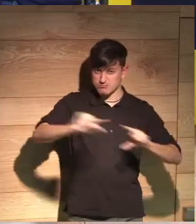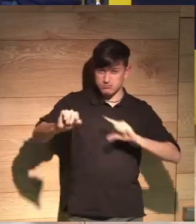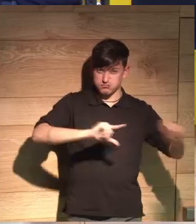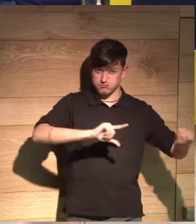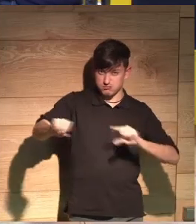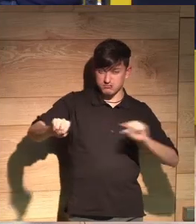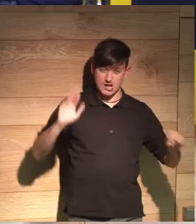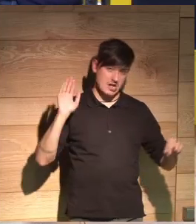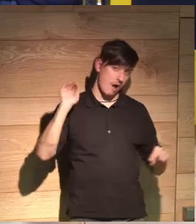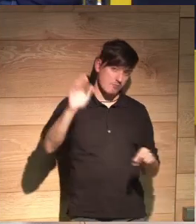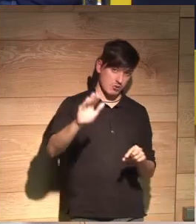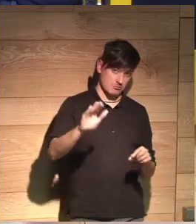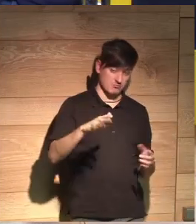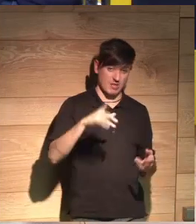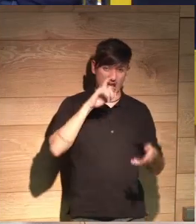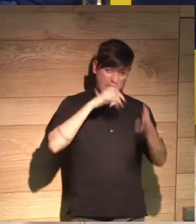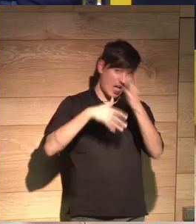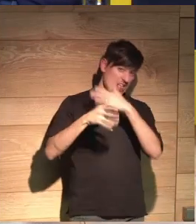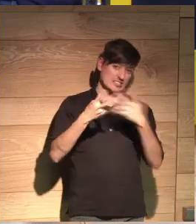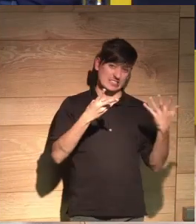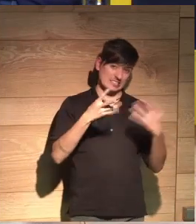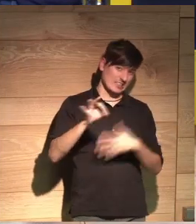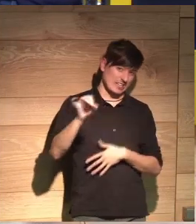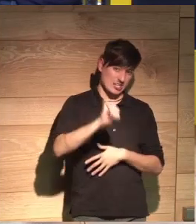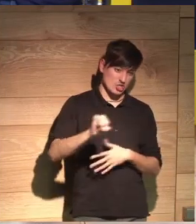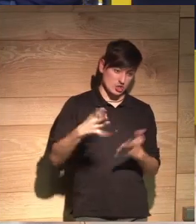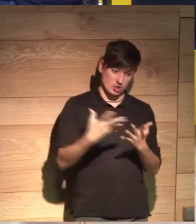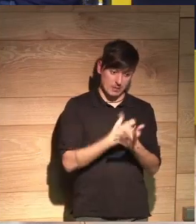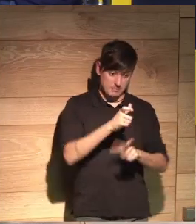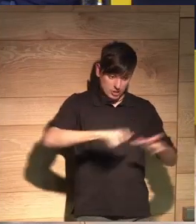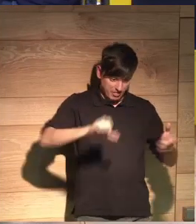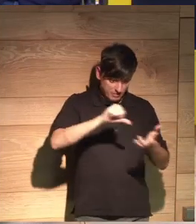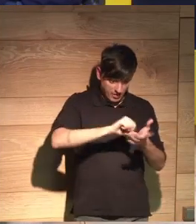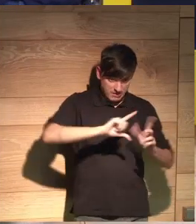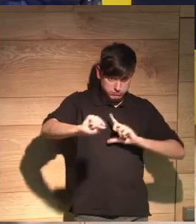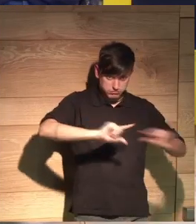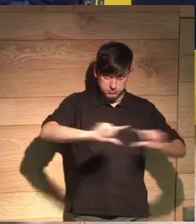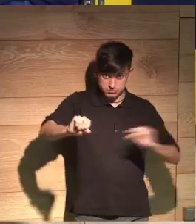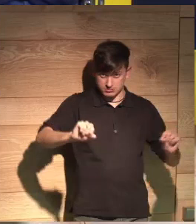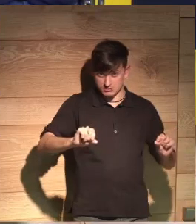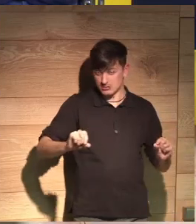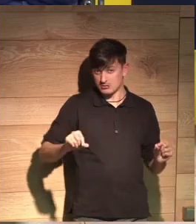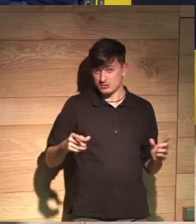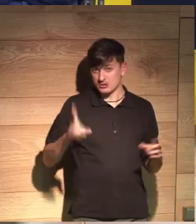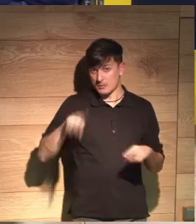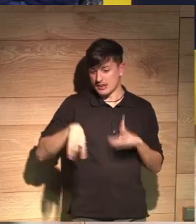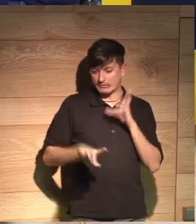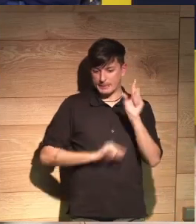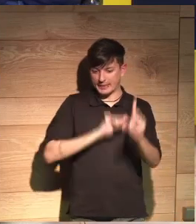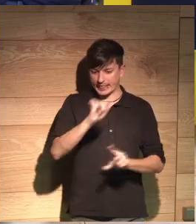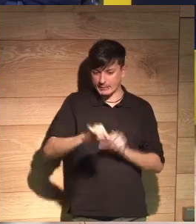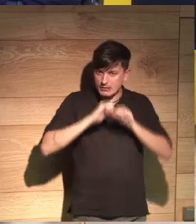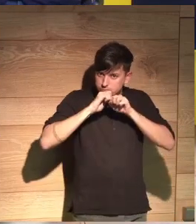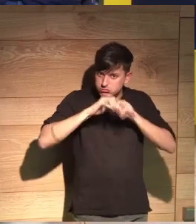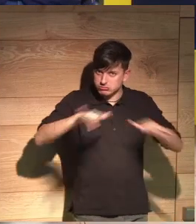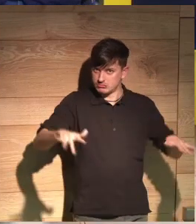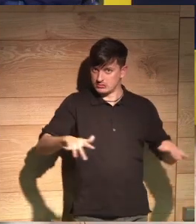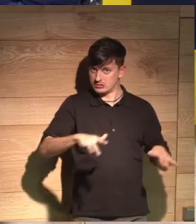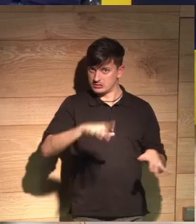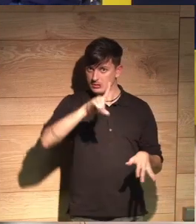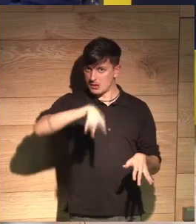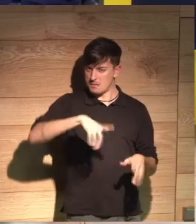iba en todo el momento de europa hace 70 años se fueron de las ciudades también de otra causa de las epidemias cuando una epidemia claramente